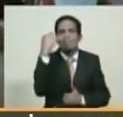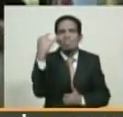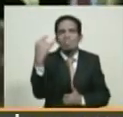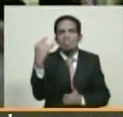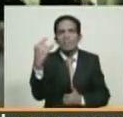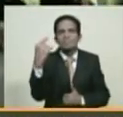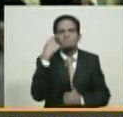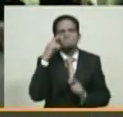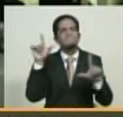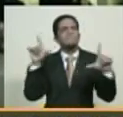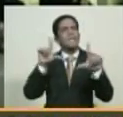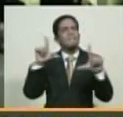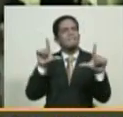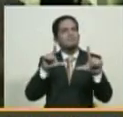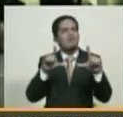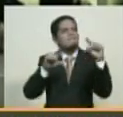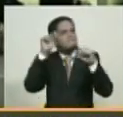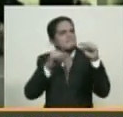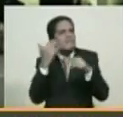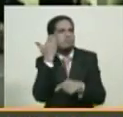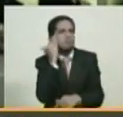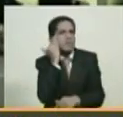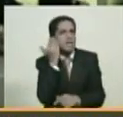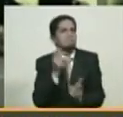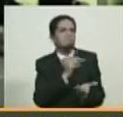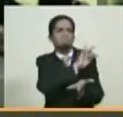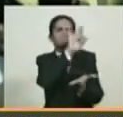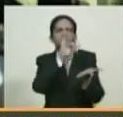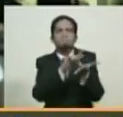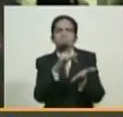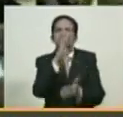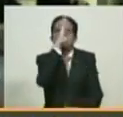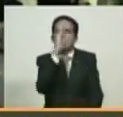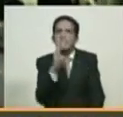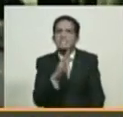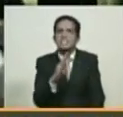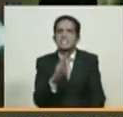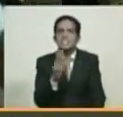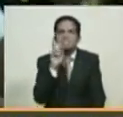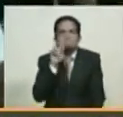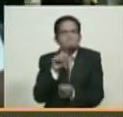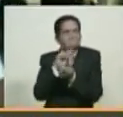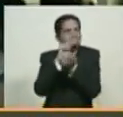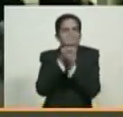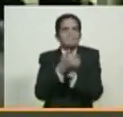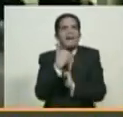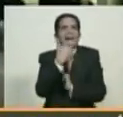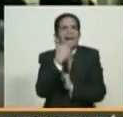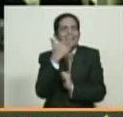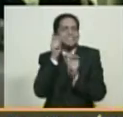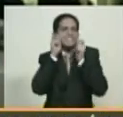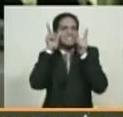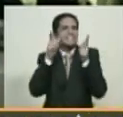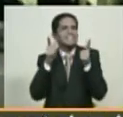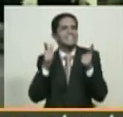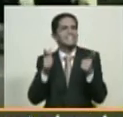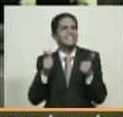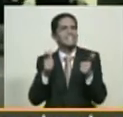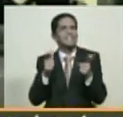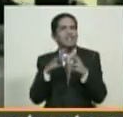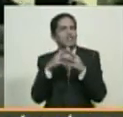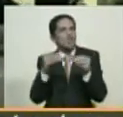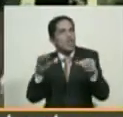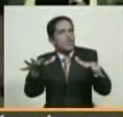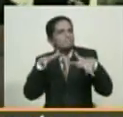medios de comunicación, en las redes sociales, que uno llegaba a Brasil y se vivía el sueño americano, el sueño brasilero en este caso, que todo iba a